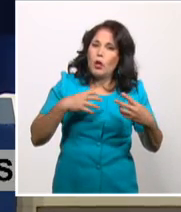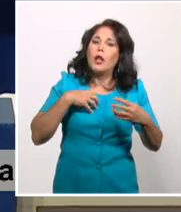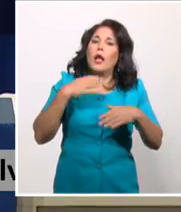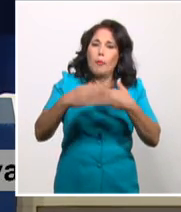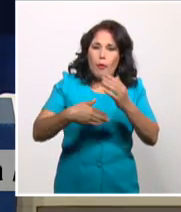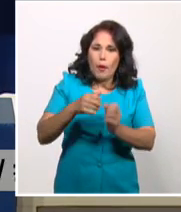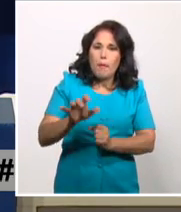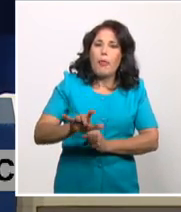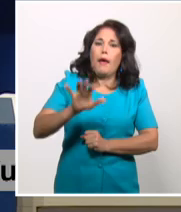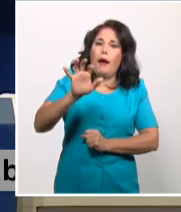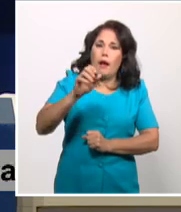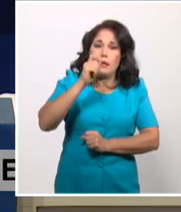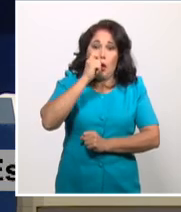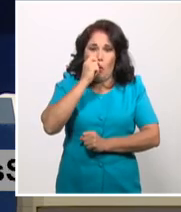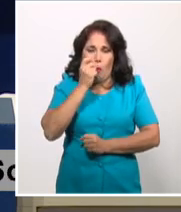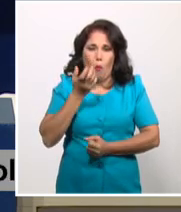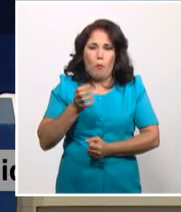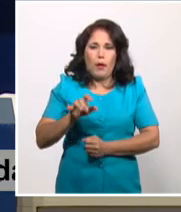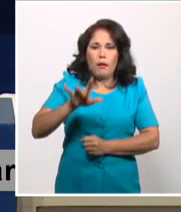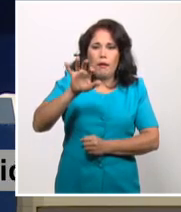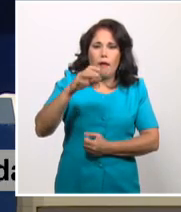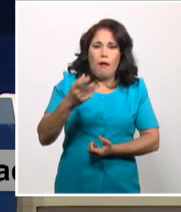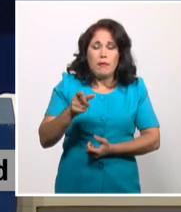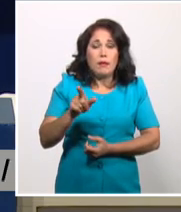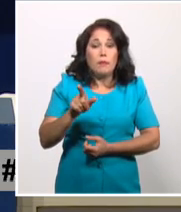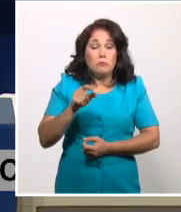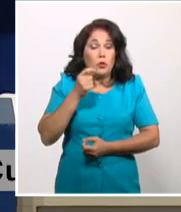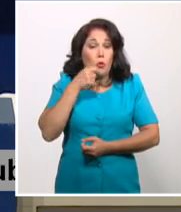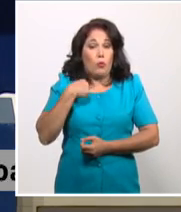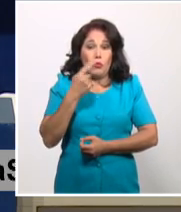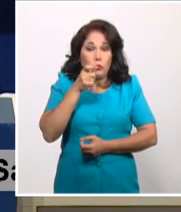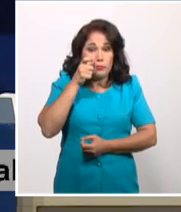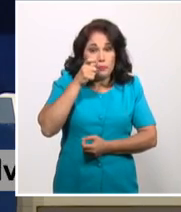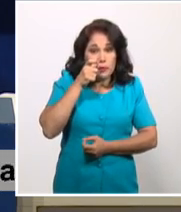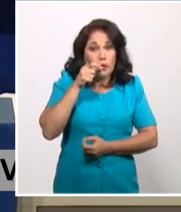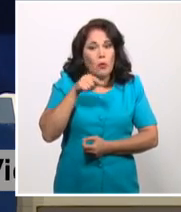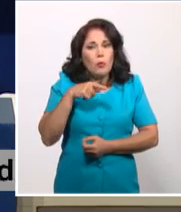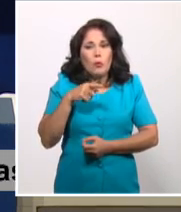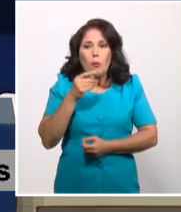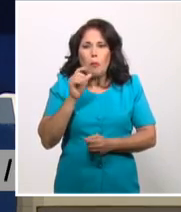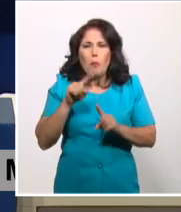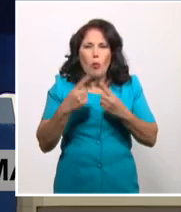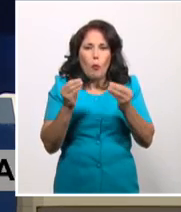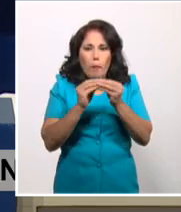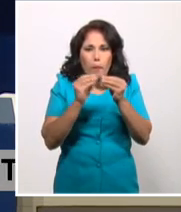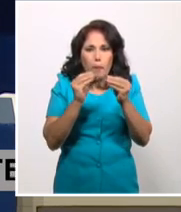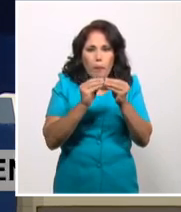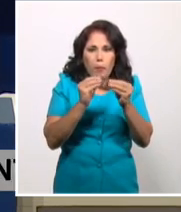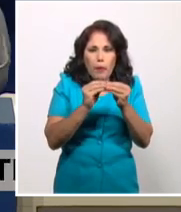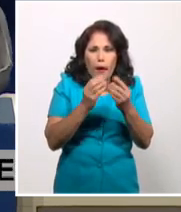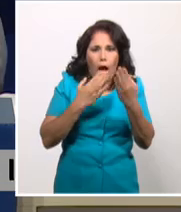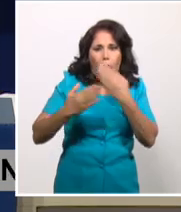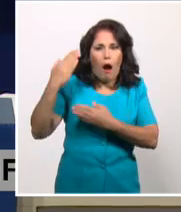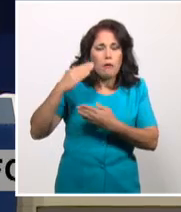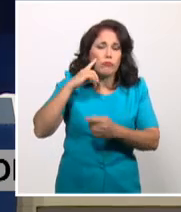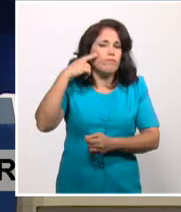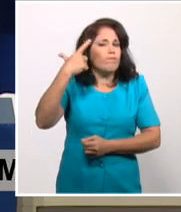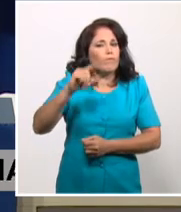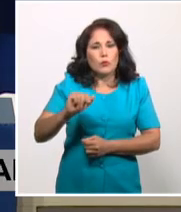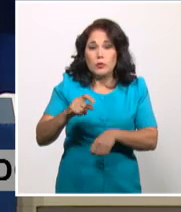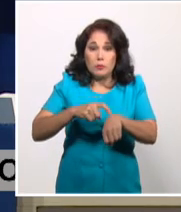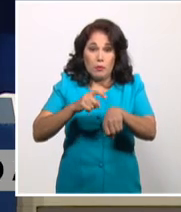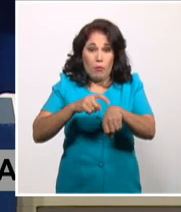enfermedad oncológica ya hacía un tiempo, ¿dónde lo adquirió? Ahora viene, ya desde el